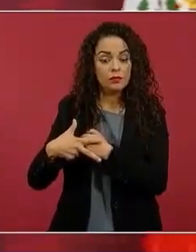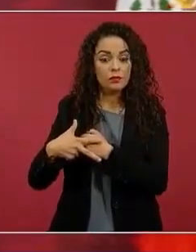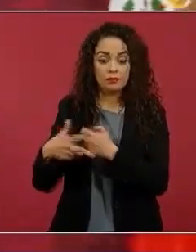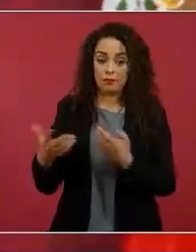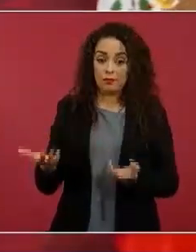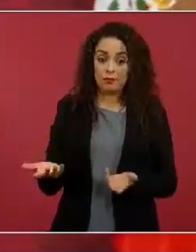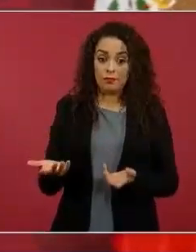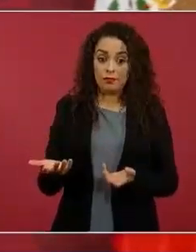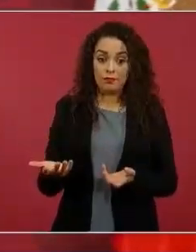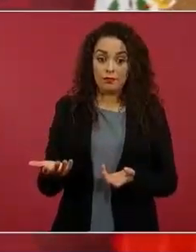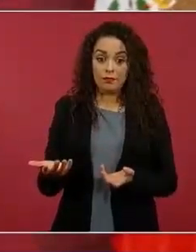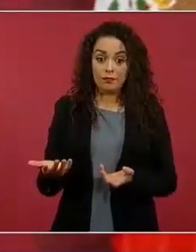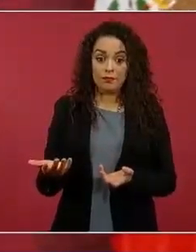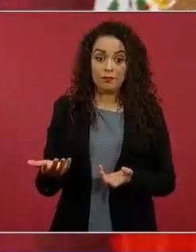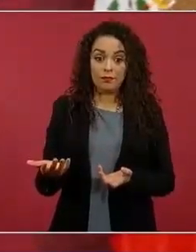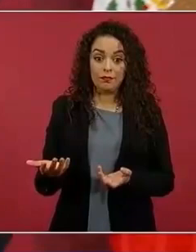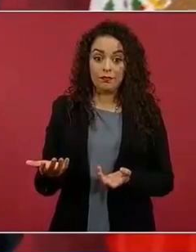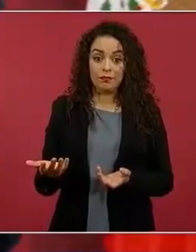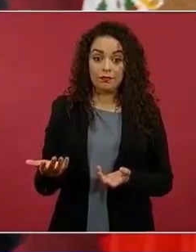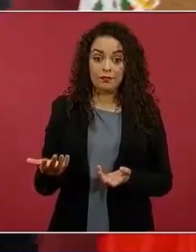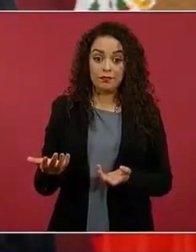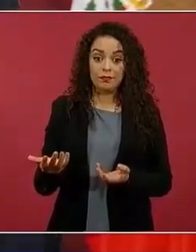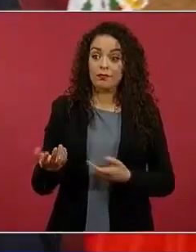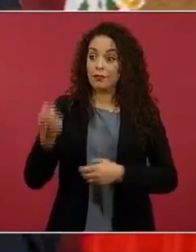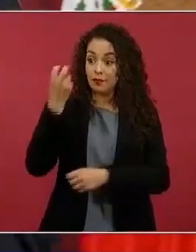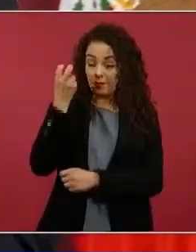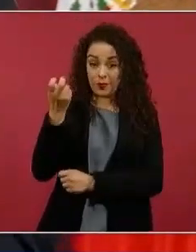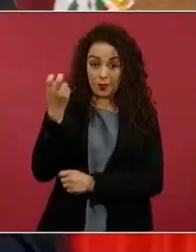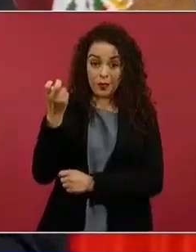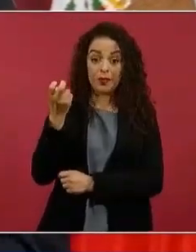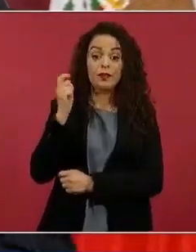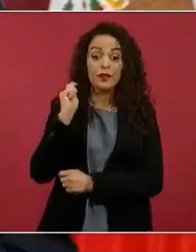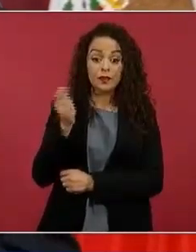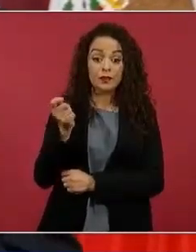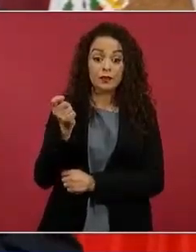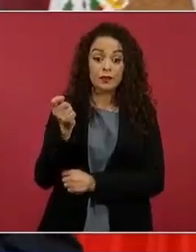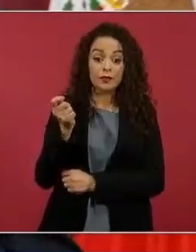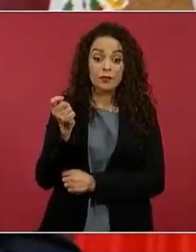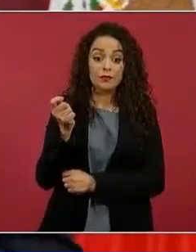Y el señor, que fue uno de los promotores,